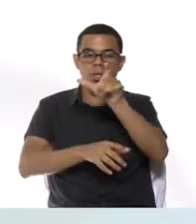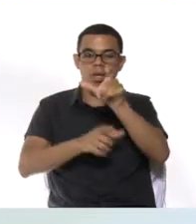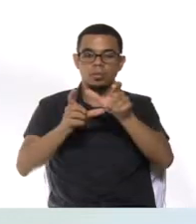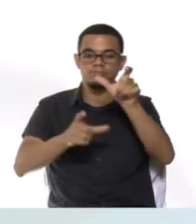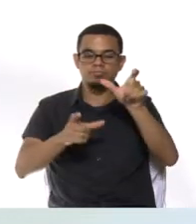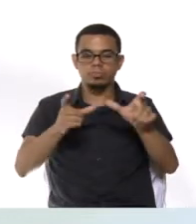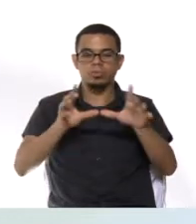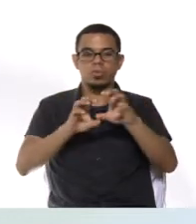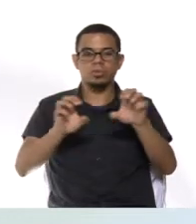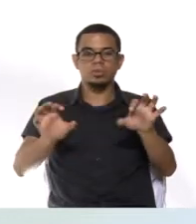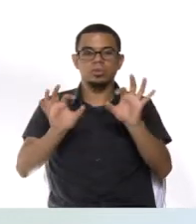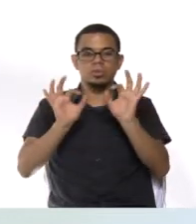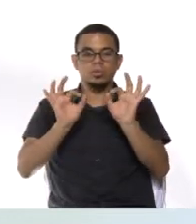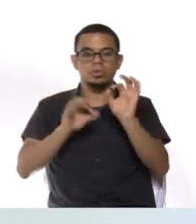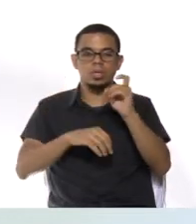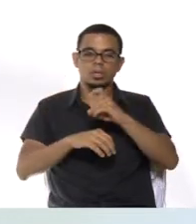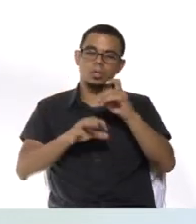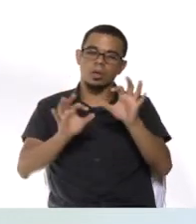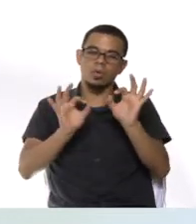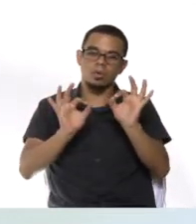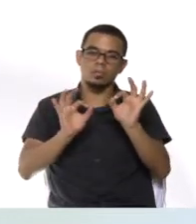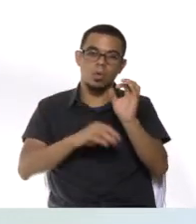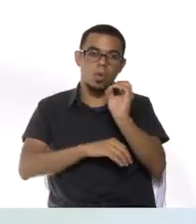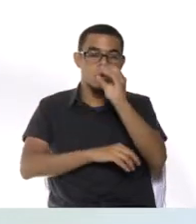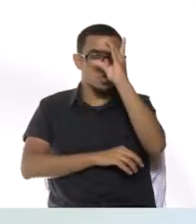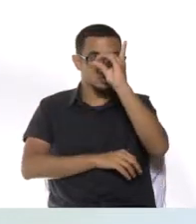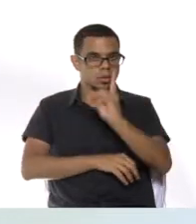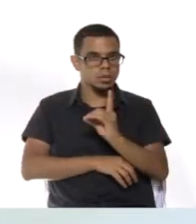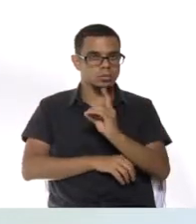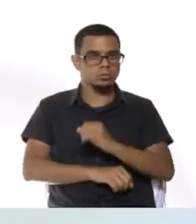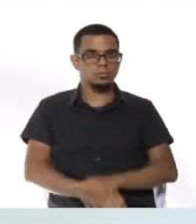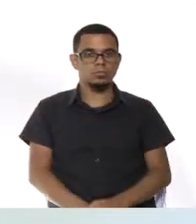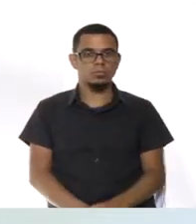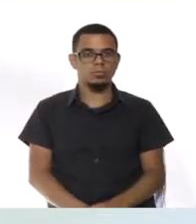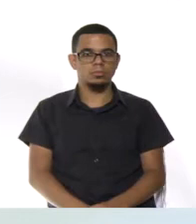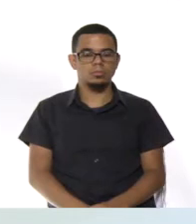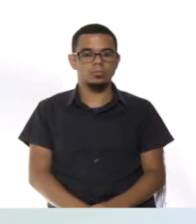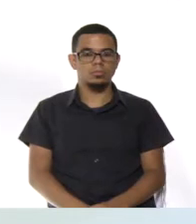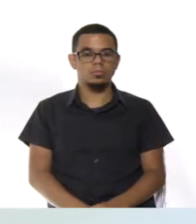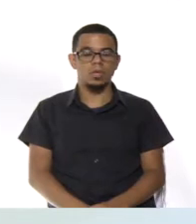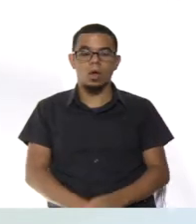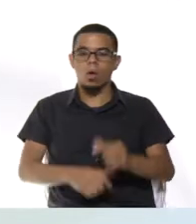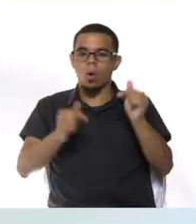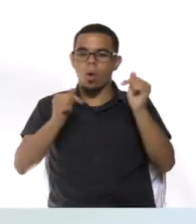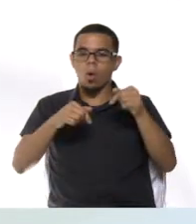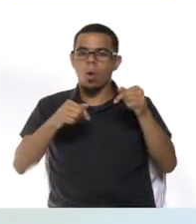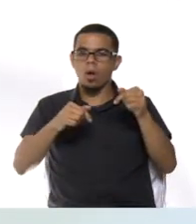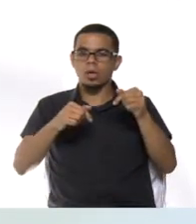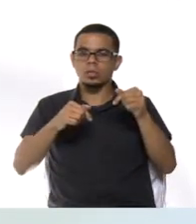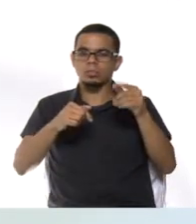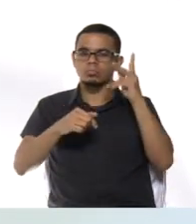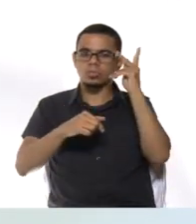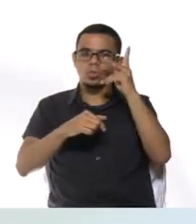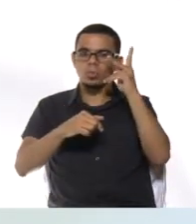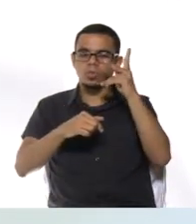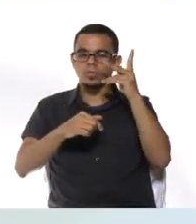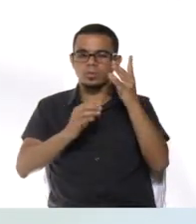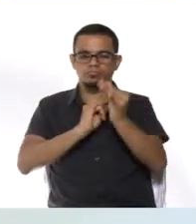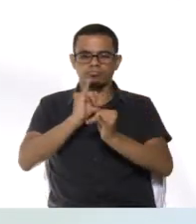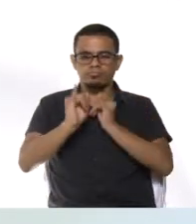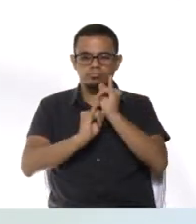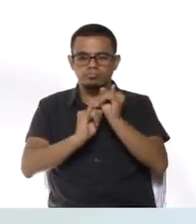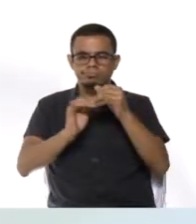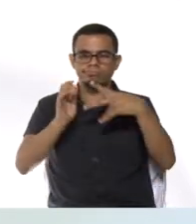la población con necesidades educativas especiales y o con discapacidad. El día de hoy, los docentes del nivel de educación inicial nos